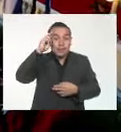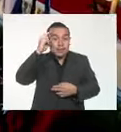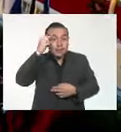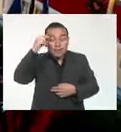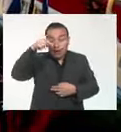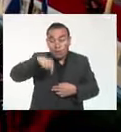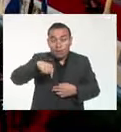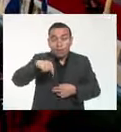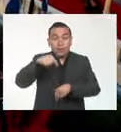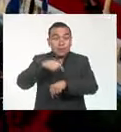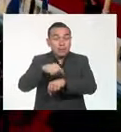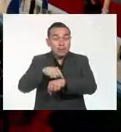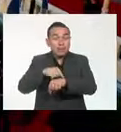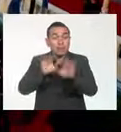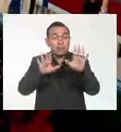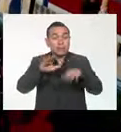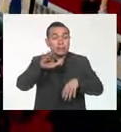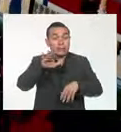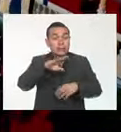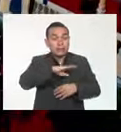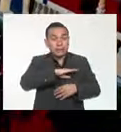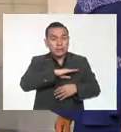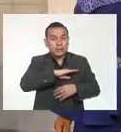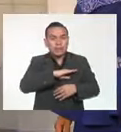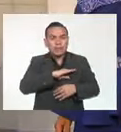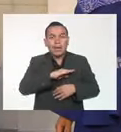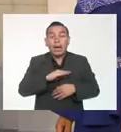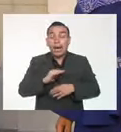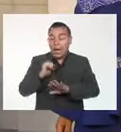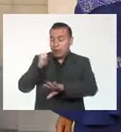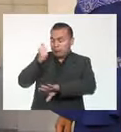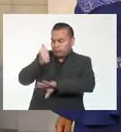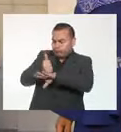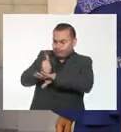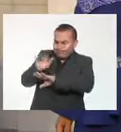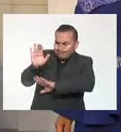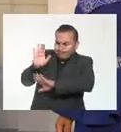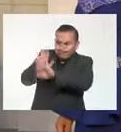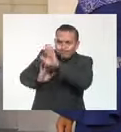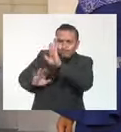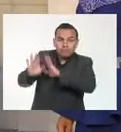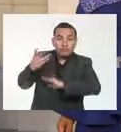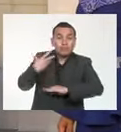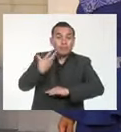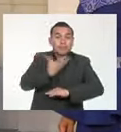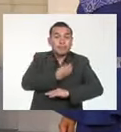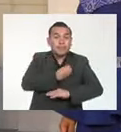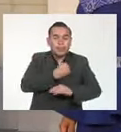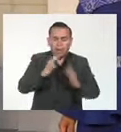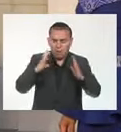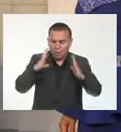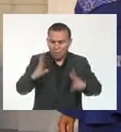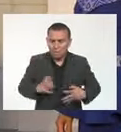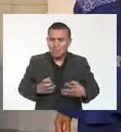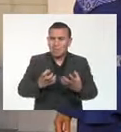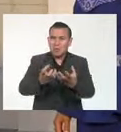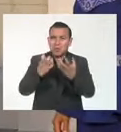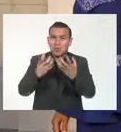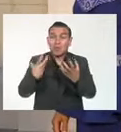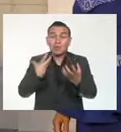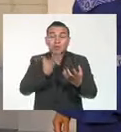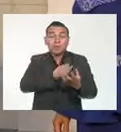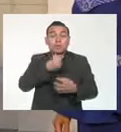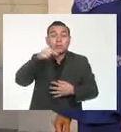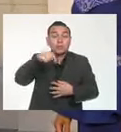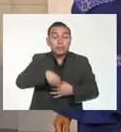momento histórico que muchas generaciones esperaron por tantos años, por tantas décadas, con tantos gobiernos. Ahora